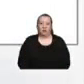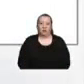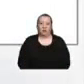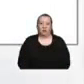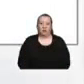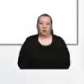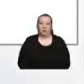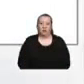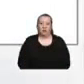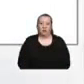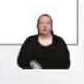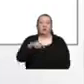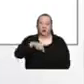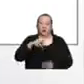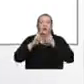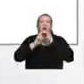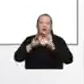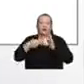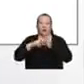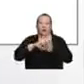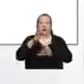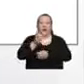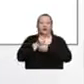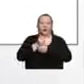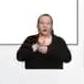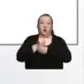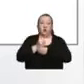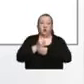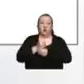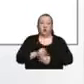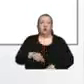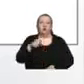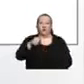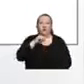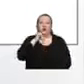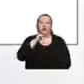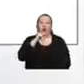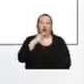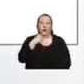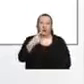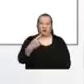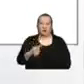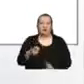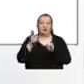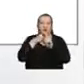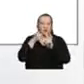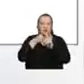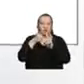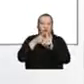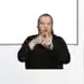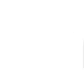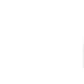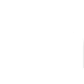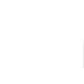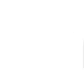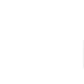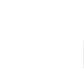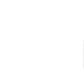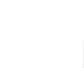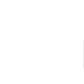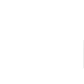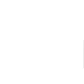estos son los resultados cuanto a seguridad todo lo que sí y esto es lo que no se dice aquí está la verdadera causa de los problemas que tenemos